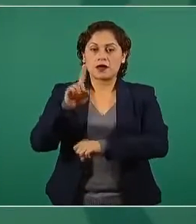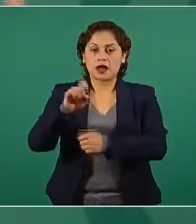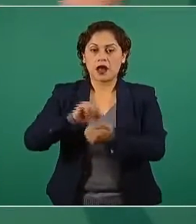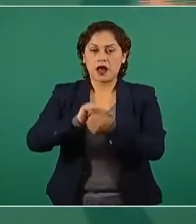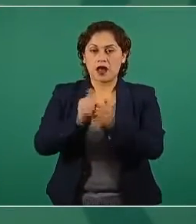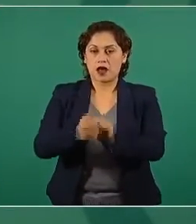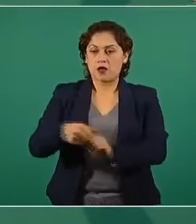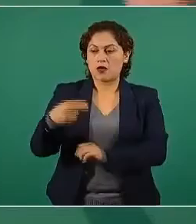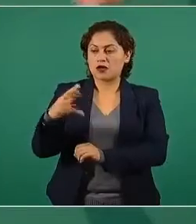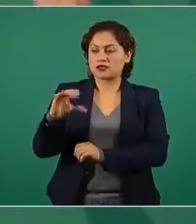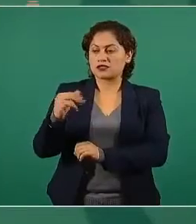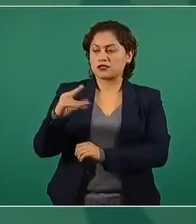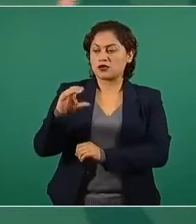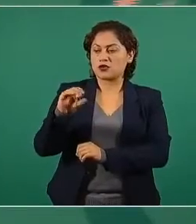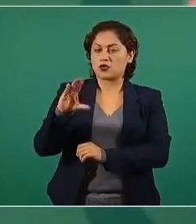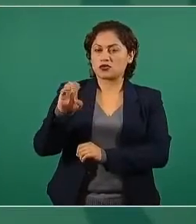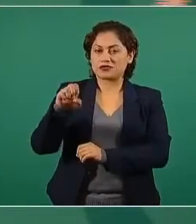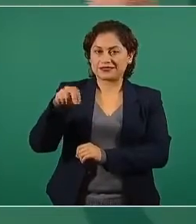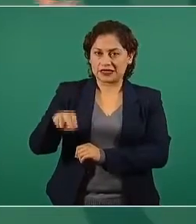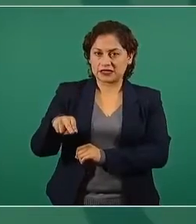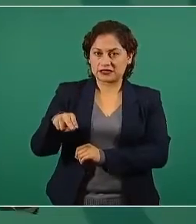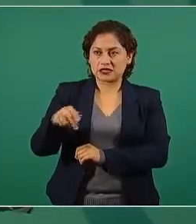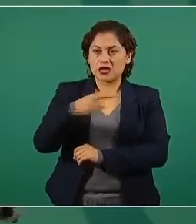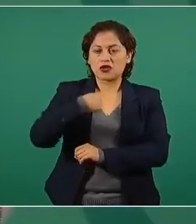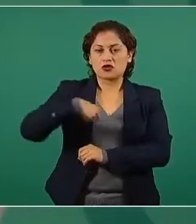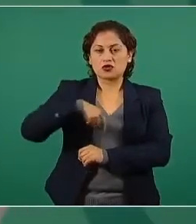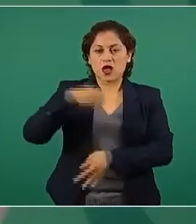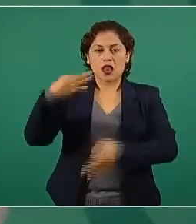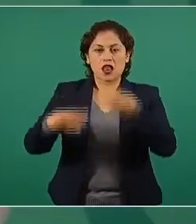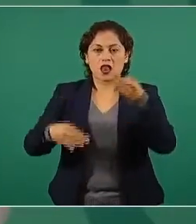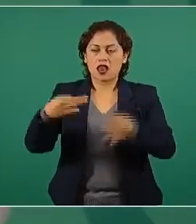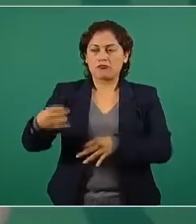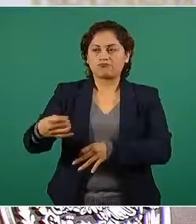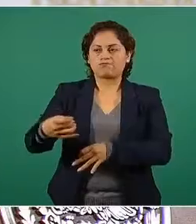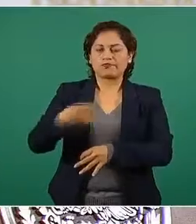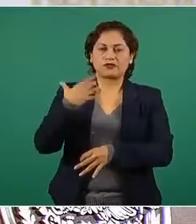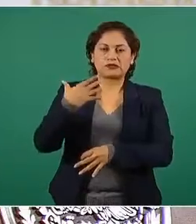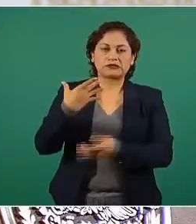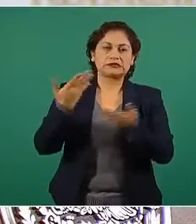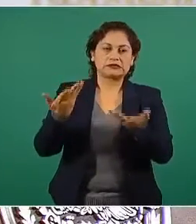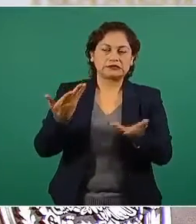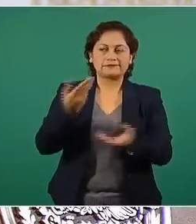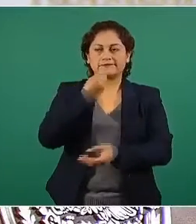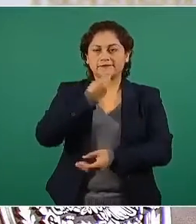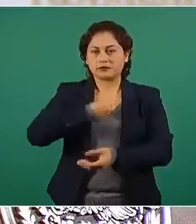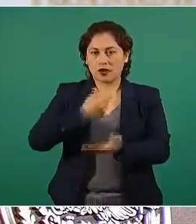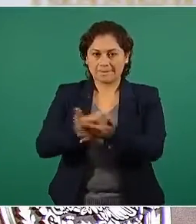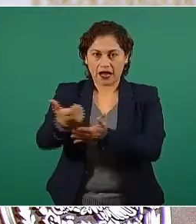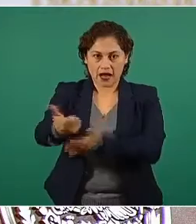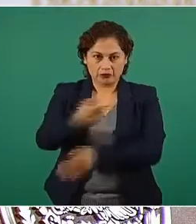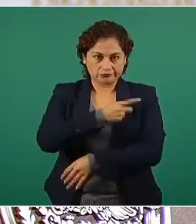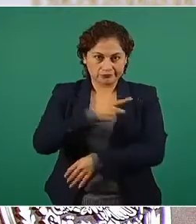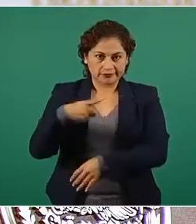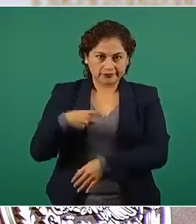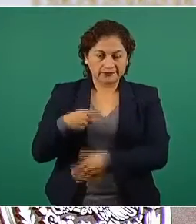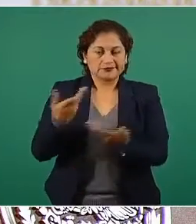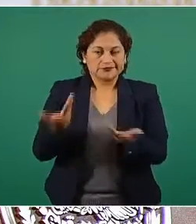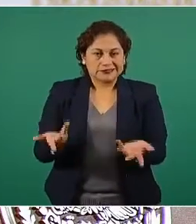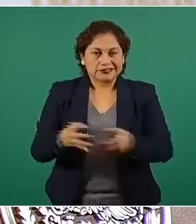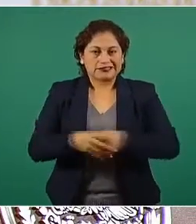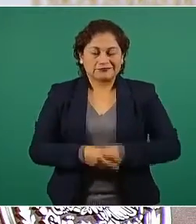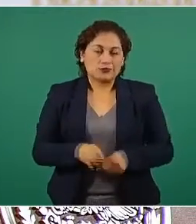que pagar una cantidad por eso. Entonces, el dilema